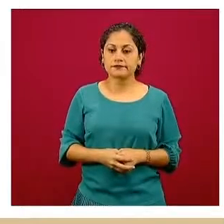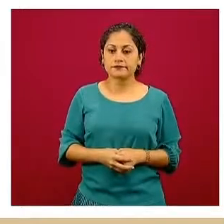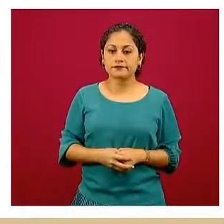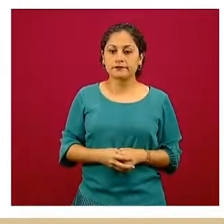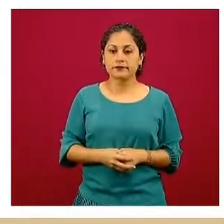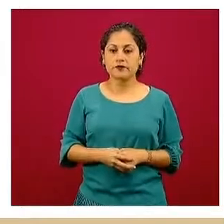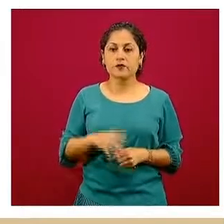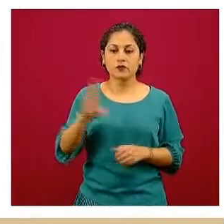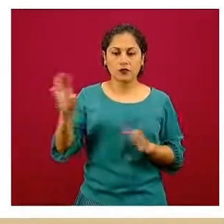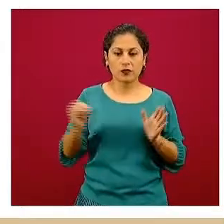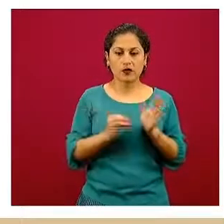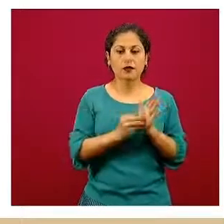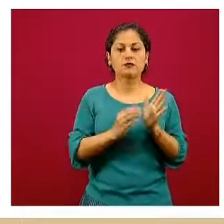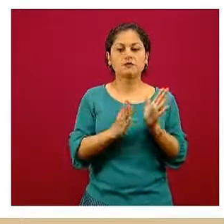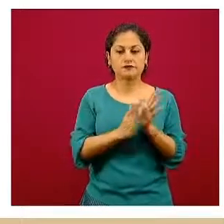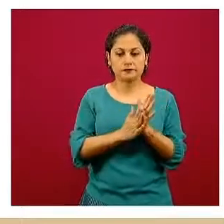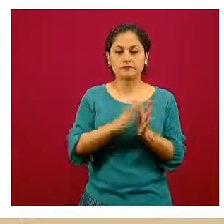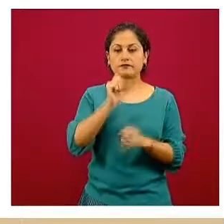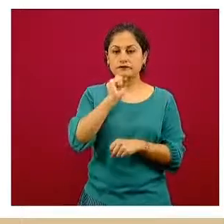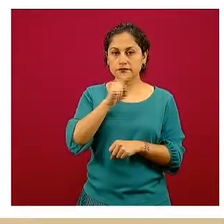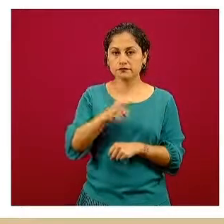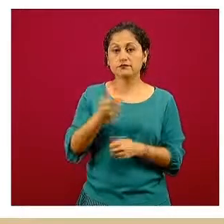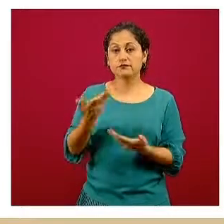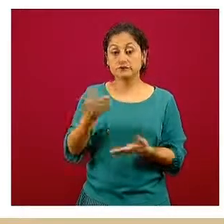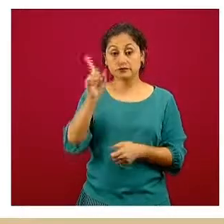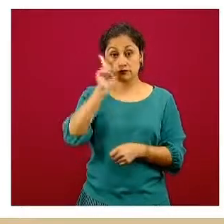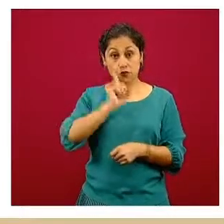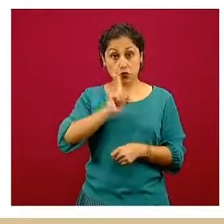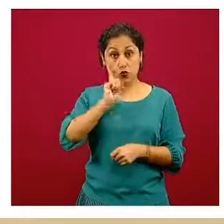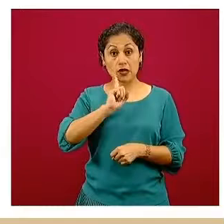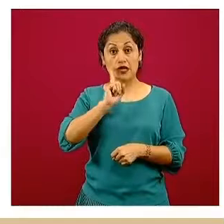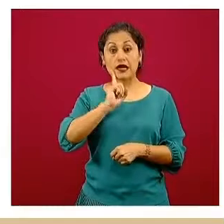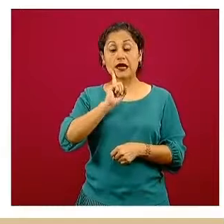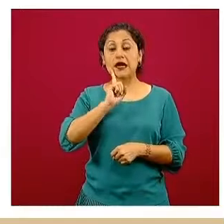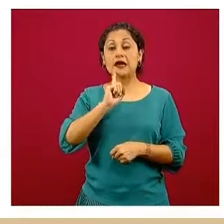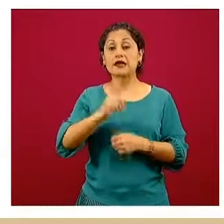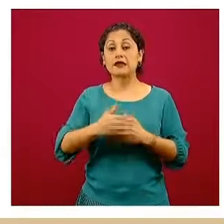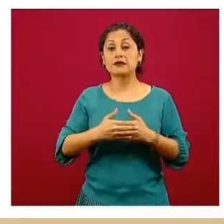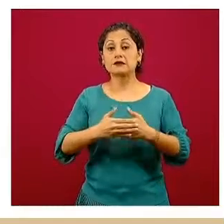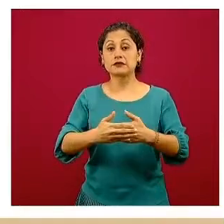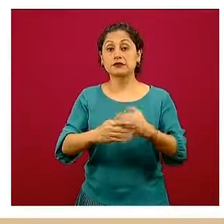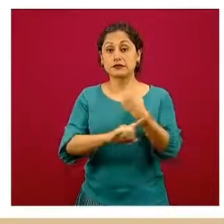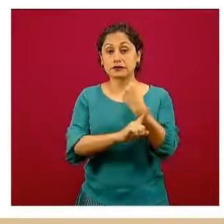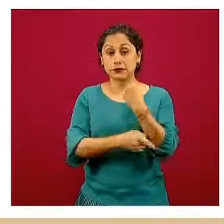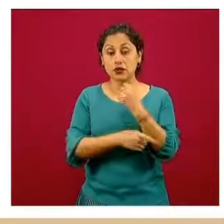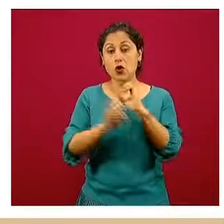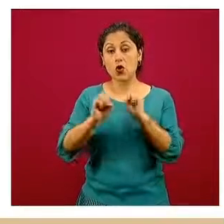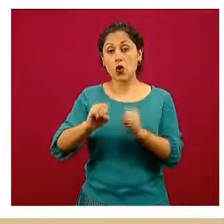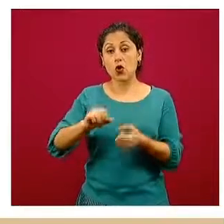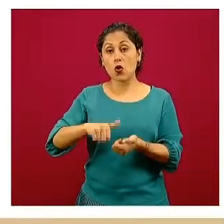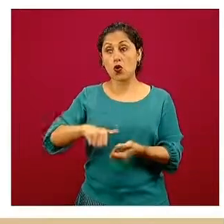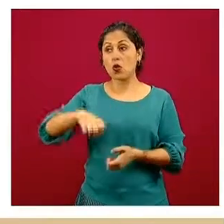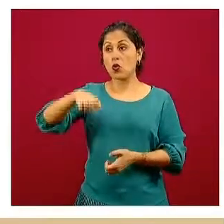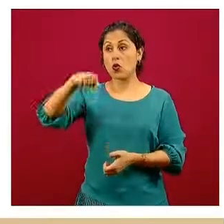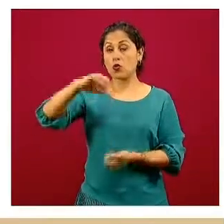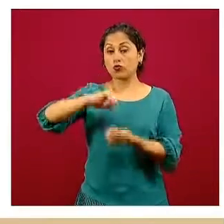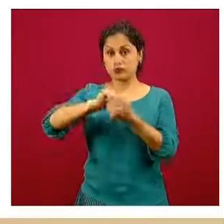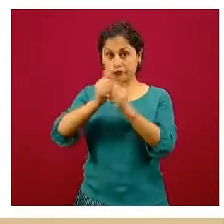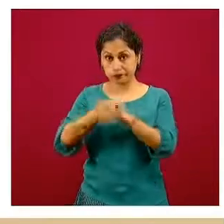de la escala de proporciones. Las mujeres embarazadas o en puerperio, que lamentablemente también forman